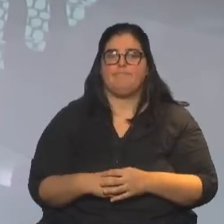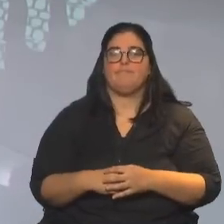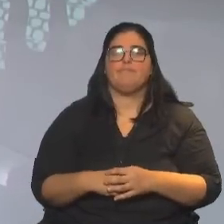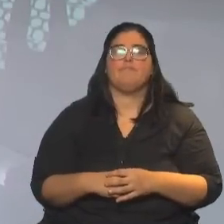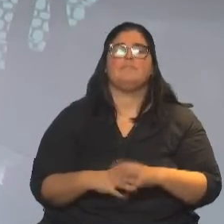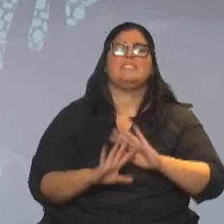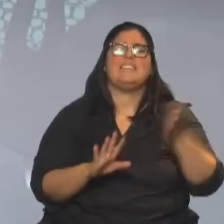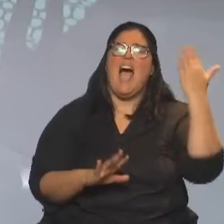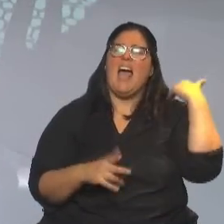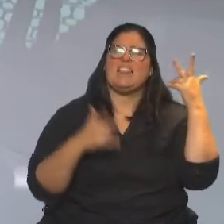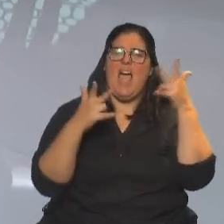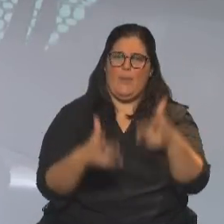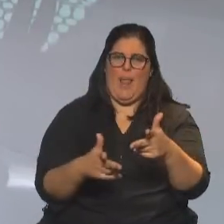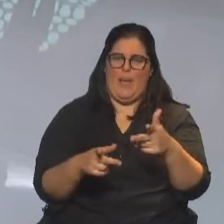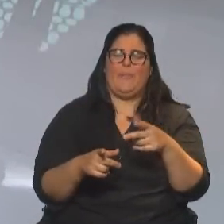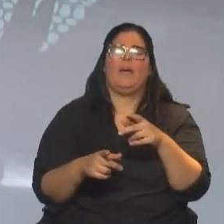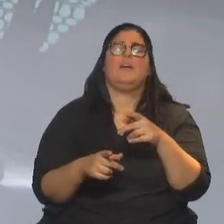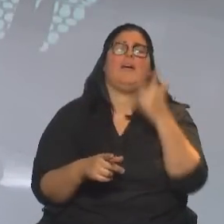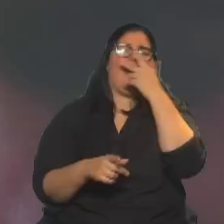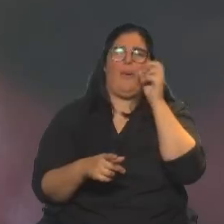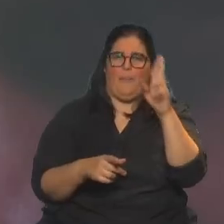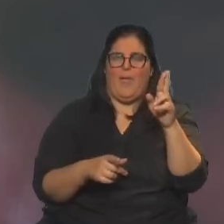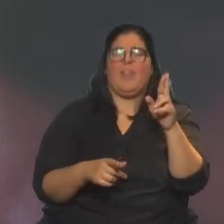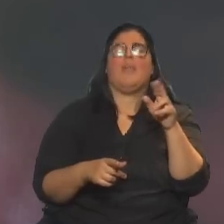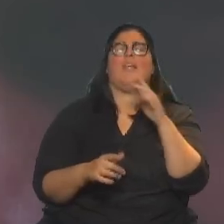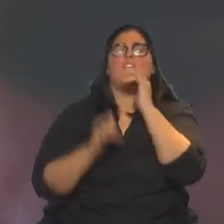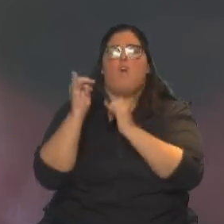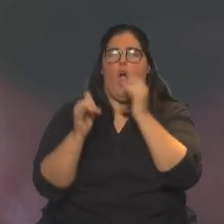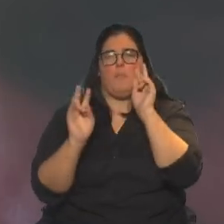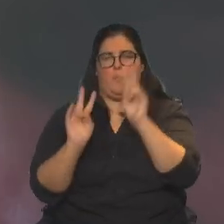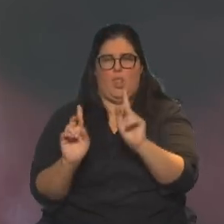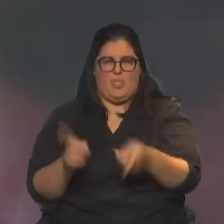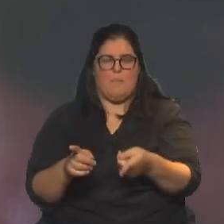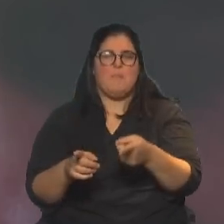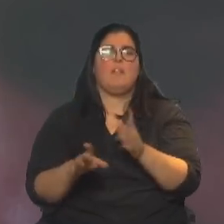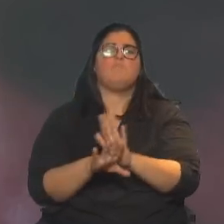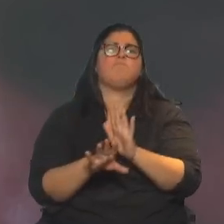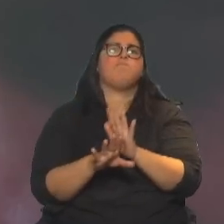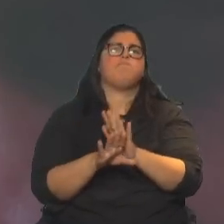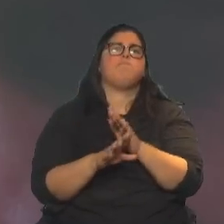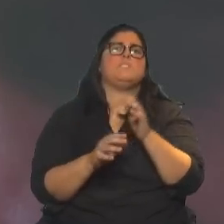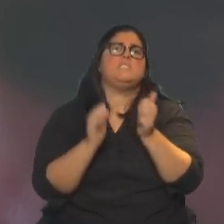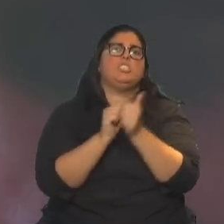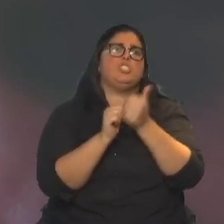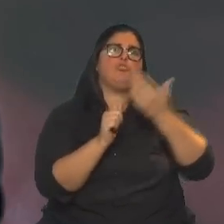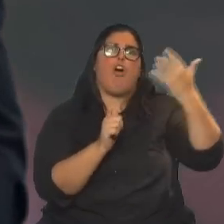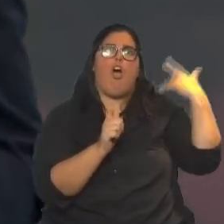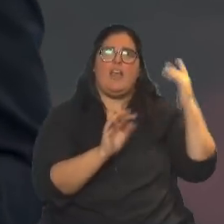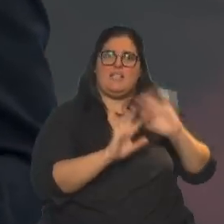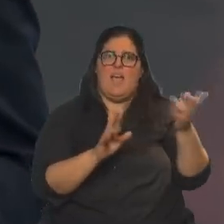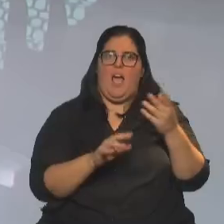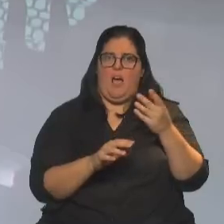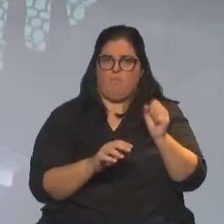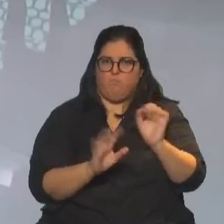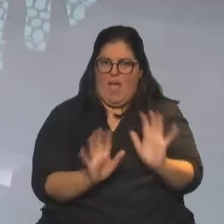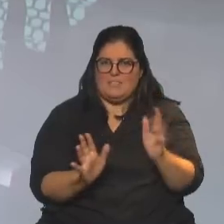también hacíamos mención en este informe especial. Tiene sus antecedentes. Veamos rápidamente lo